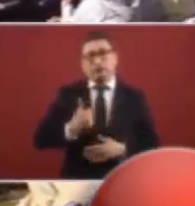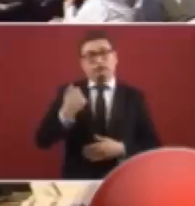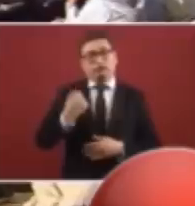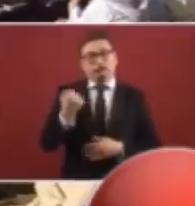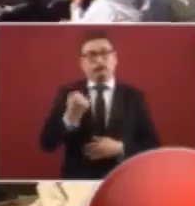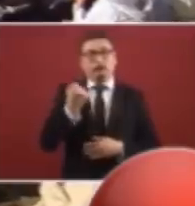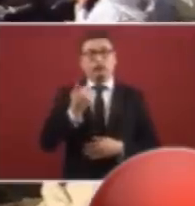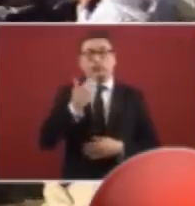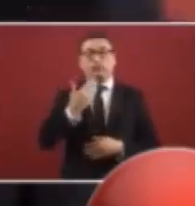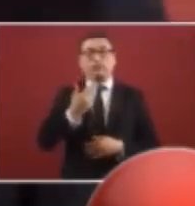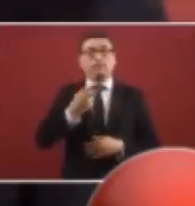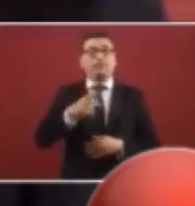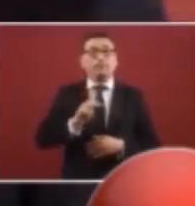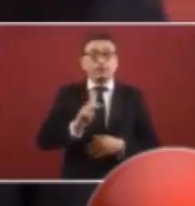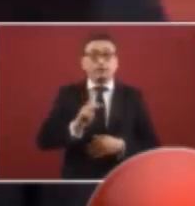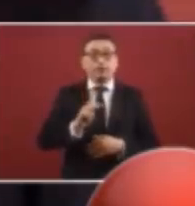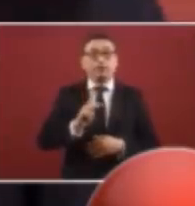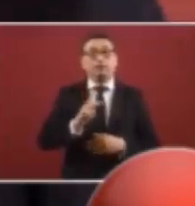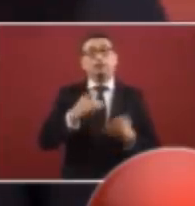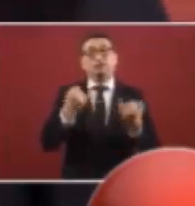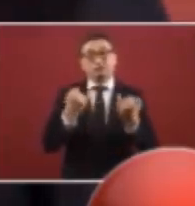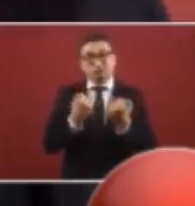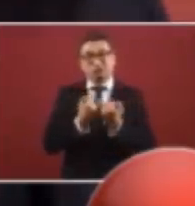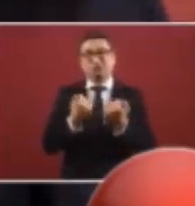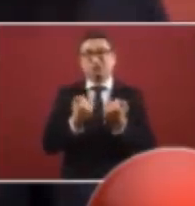pero ha habido una disminución considerable